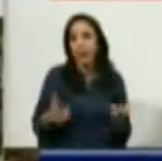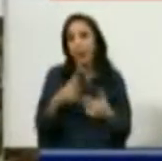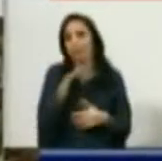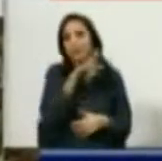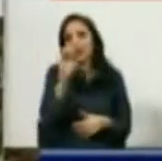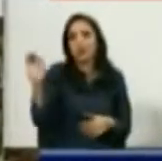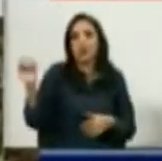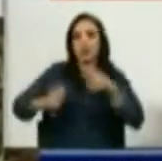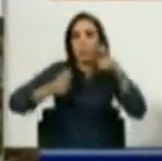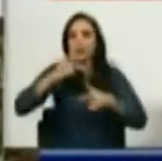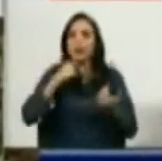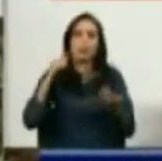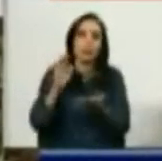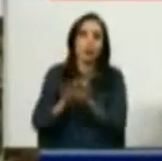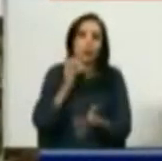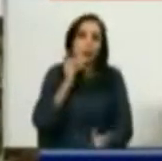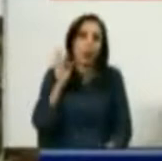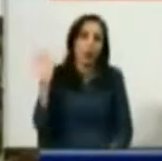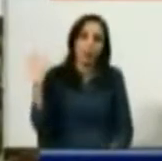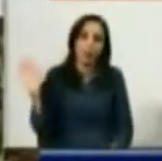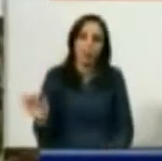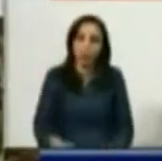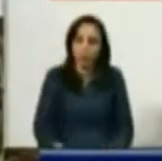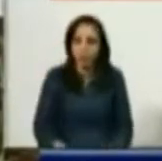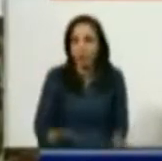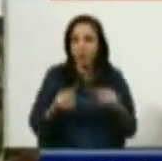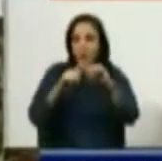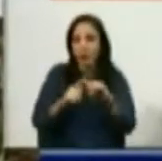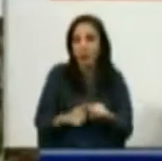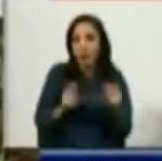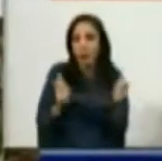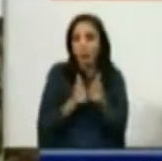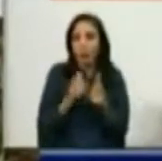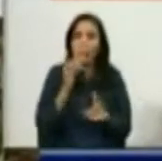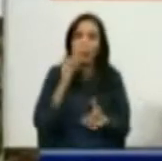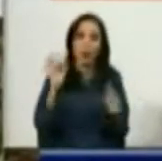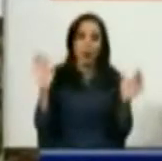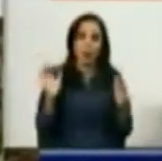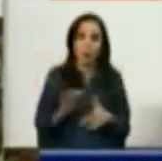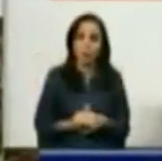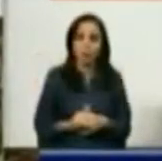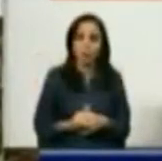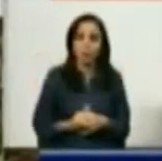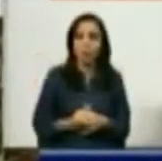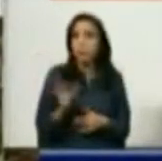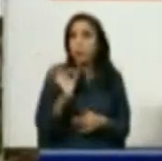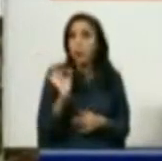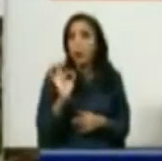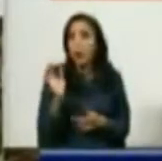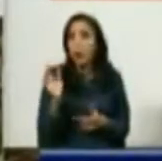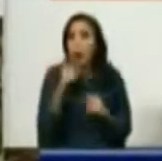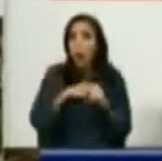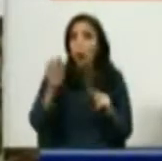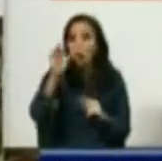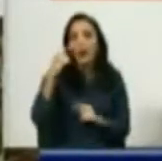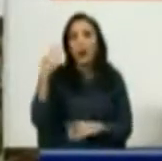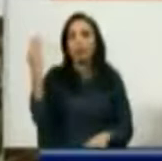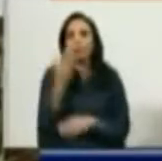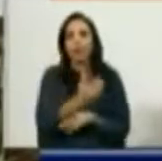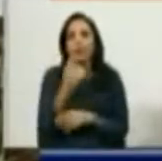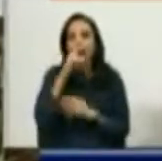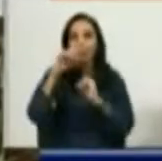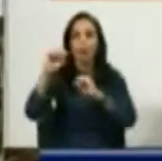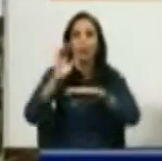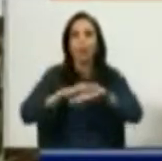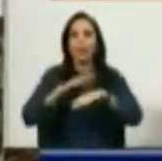ciento por lo menos en otro lugar del mundo no aquí lo aquí condenan en San Nicolás porque no se dejó